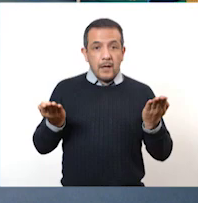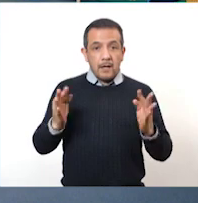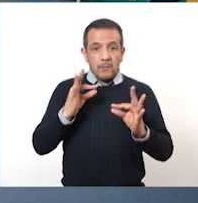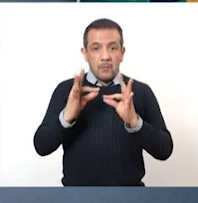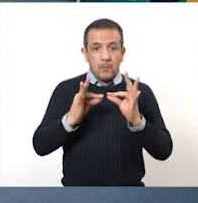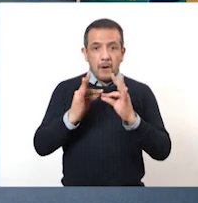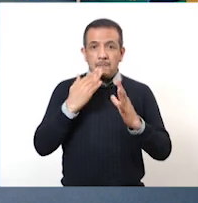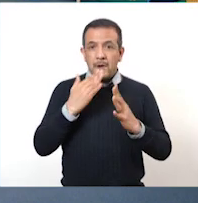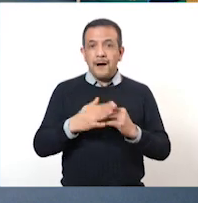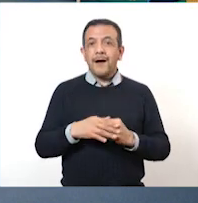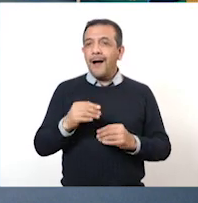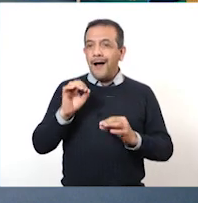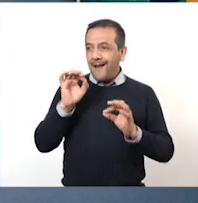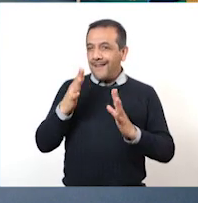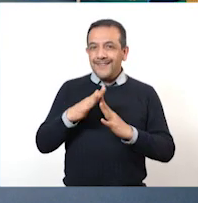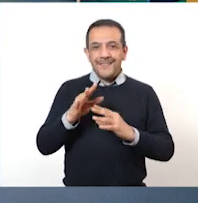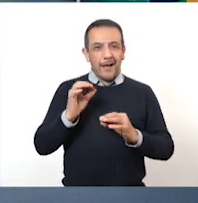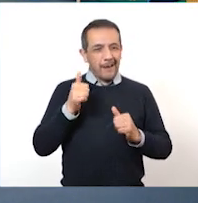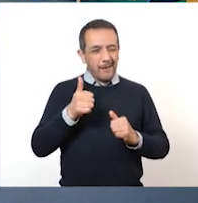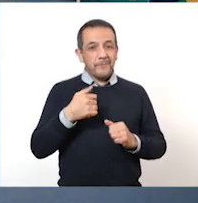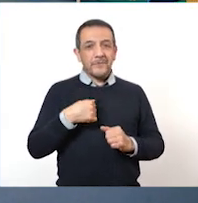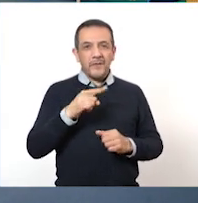Ahí está. Muy bien.